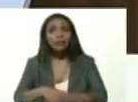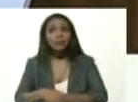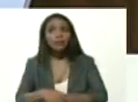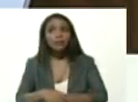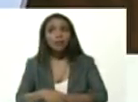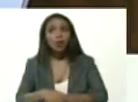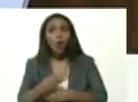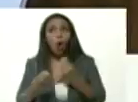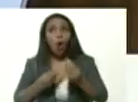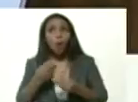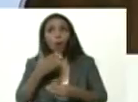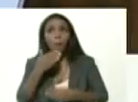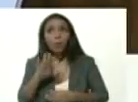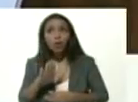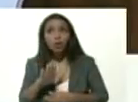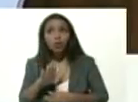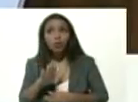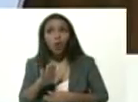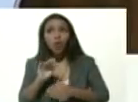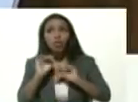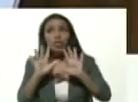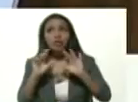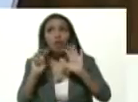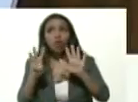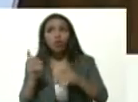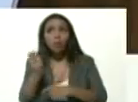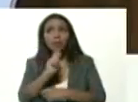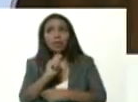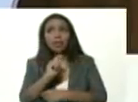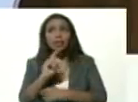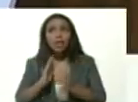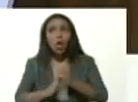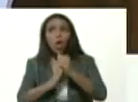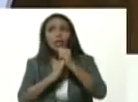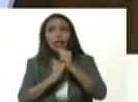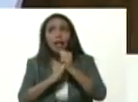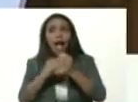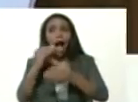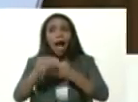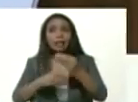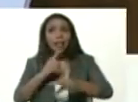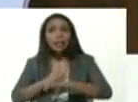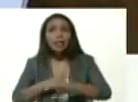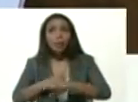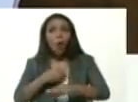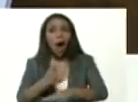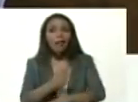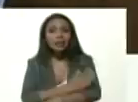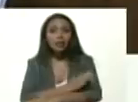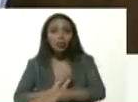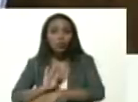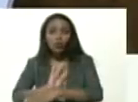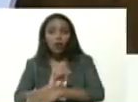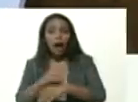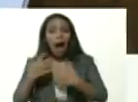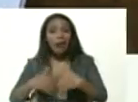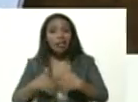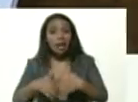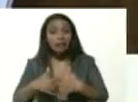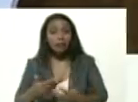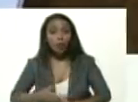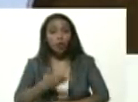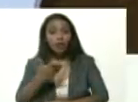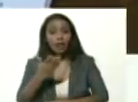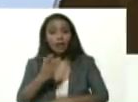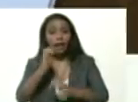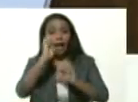¿cómo podrían ser los próximos 18 meses si los líderes ganan tiempo? Un análisis riguroso,